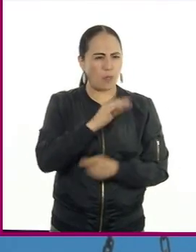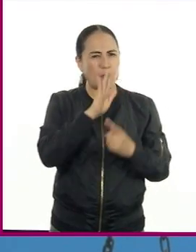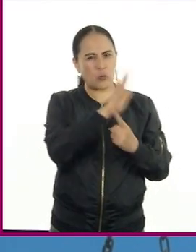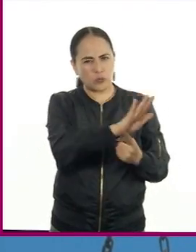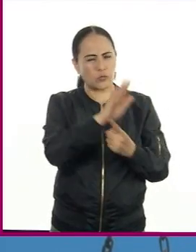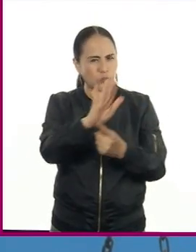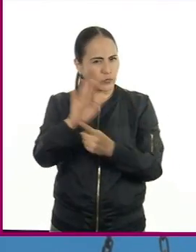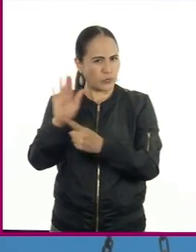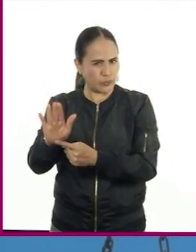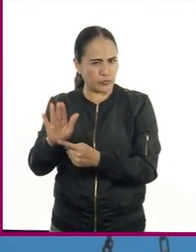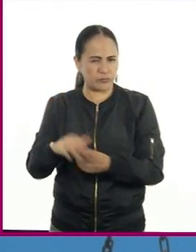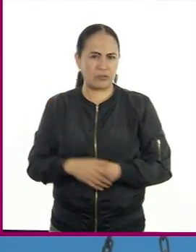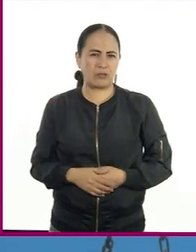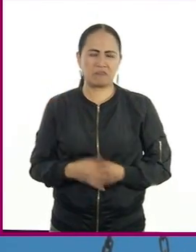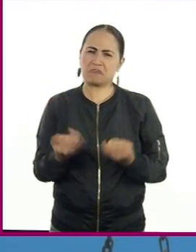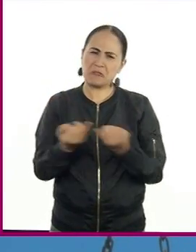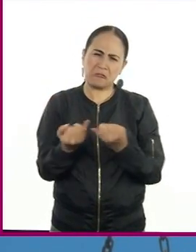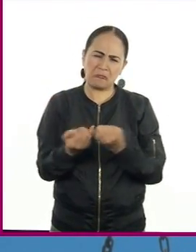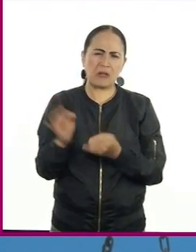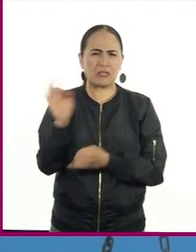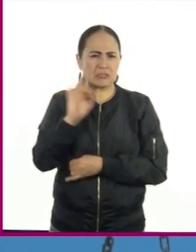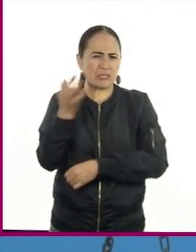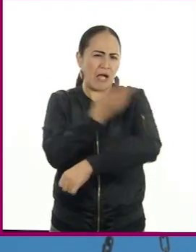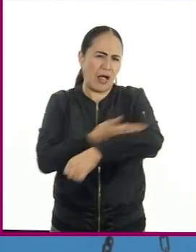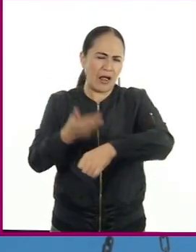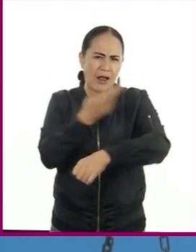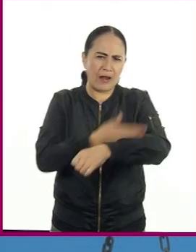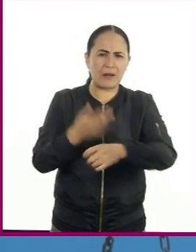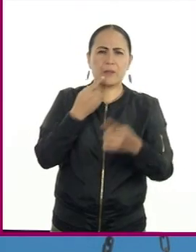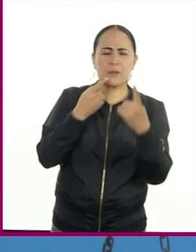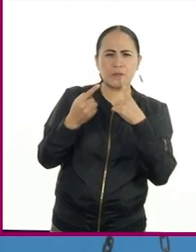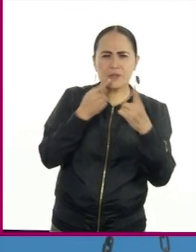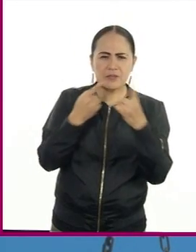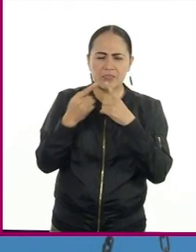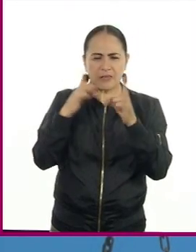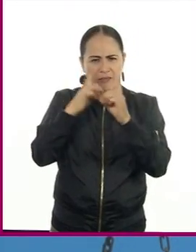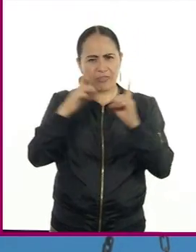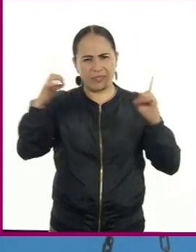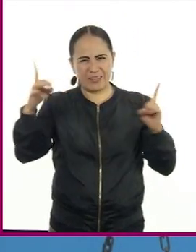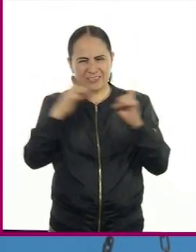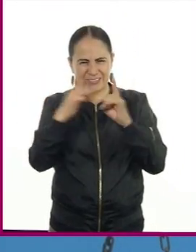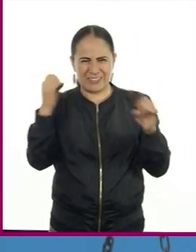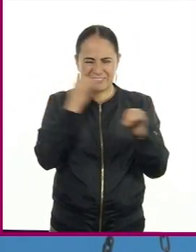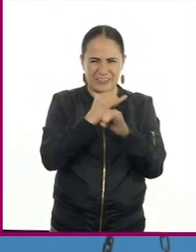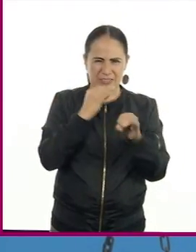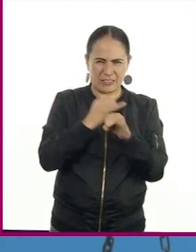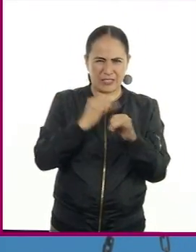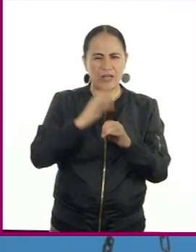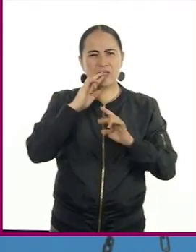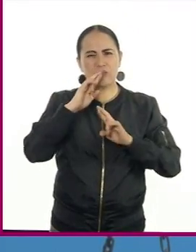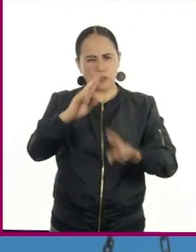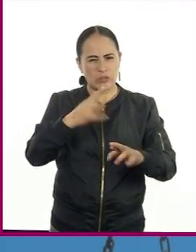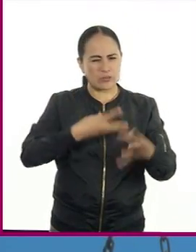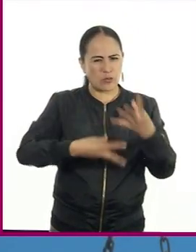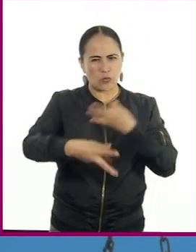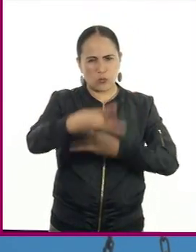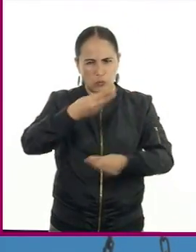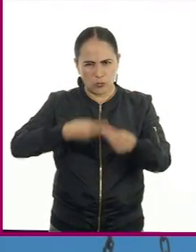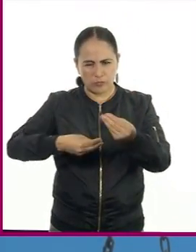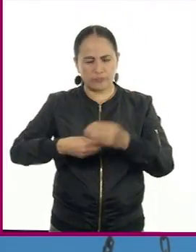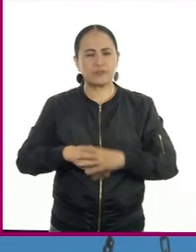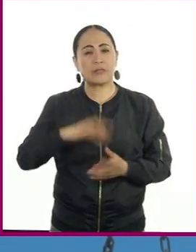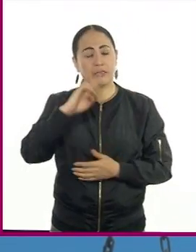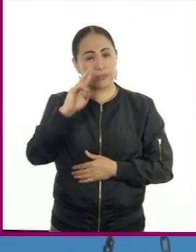clase. Pueden organizar un conversatorio a distancia para compartir sus respuestas. Recuerden